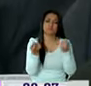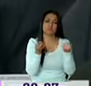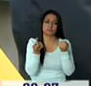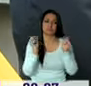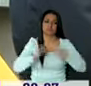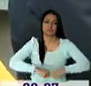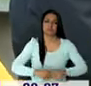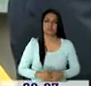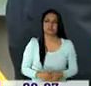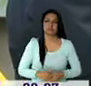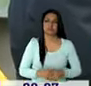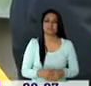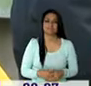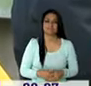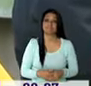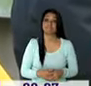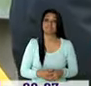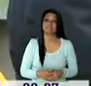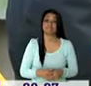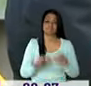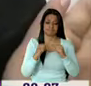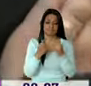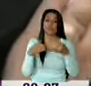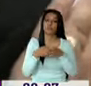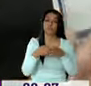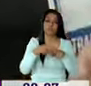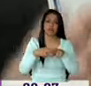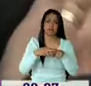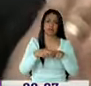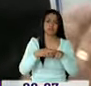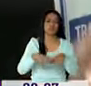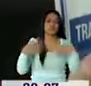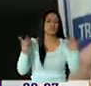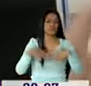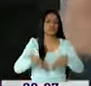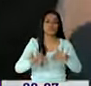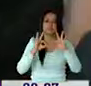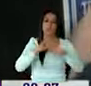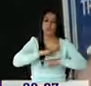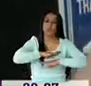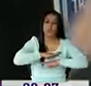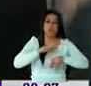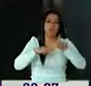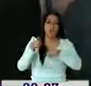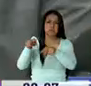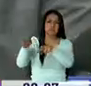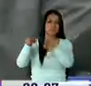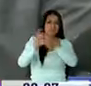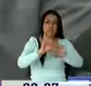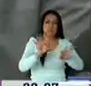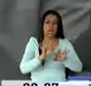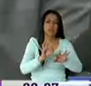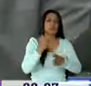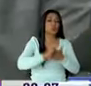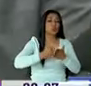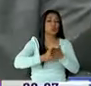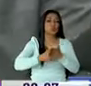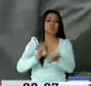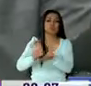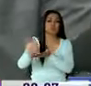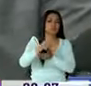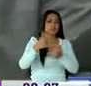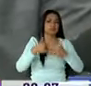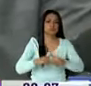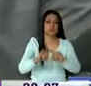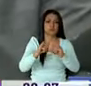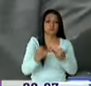control. Este, aseguran los miembros del gremio amarillo, es un gran avance en su lucha contra los informales. Esperamos indiscutiblemente